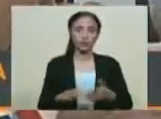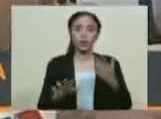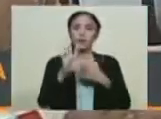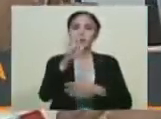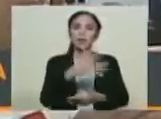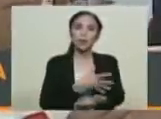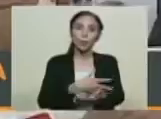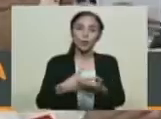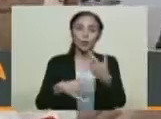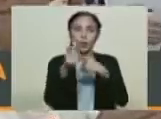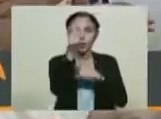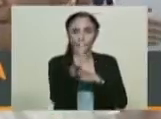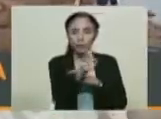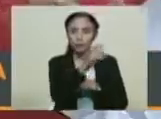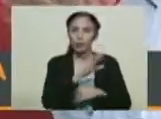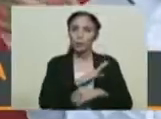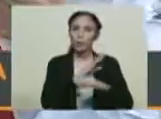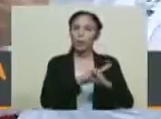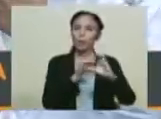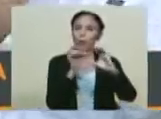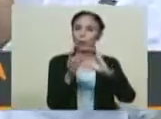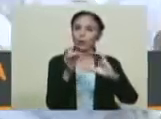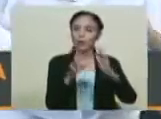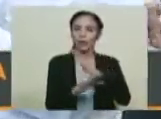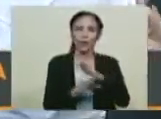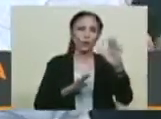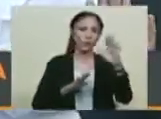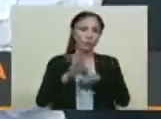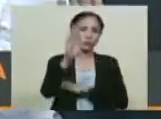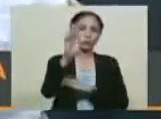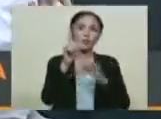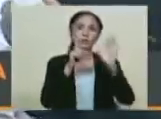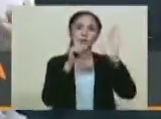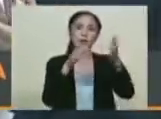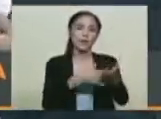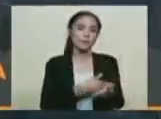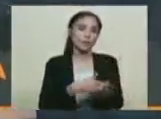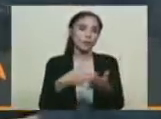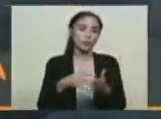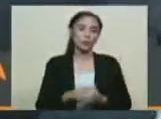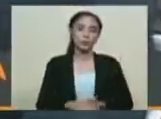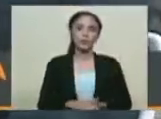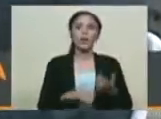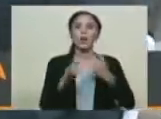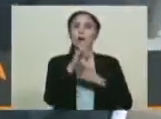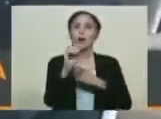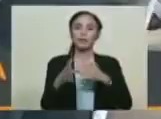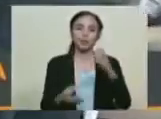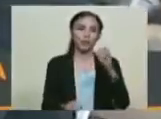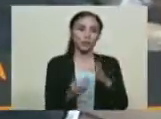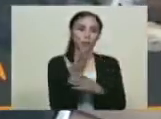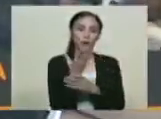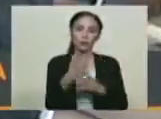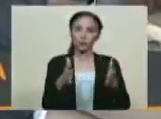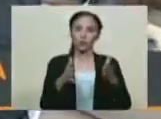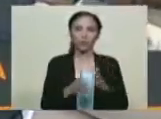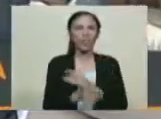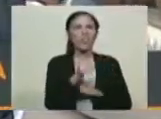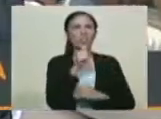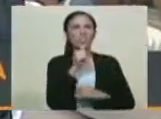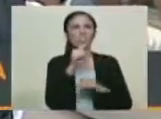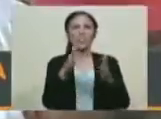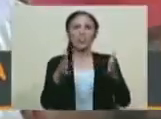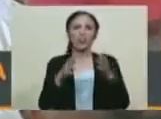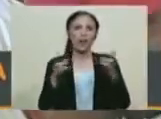5 millones de carné, rumbo a 6 millones, rumbo al 20 de mayo. ¿Y quién gana el 20 de